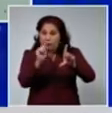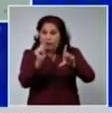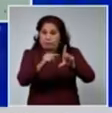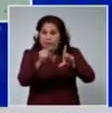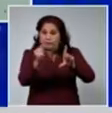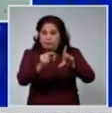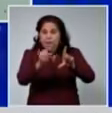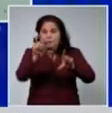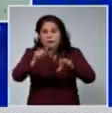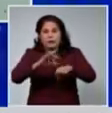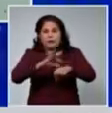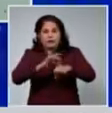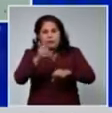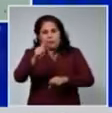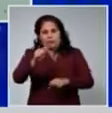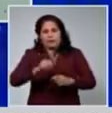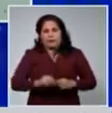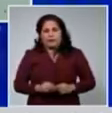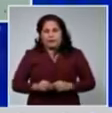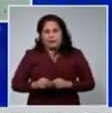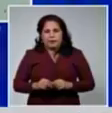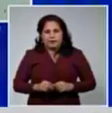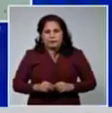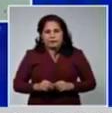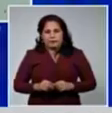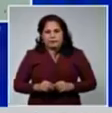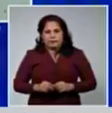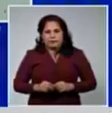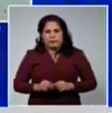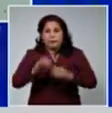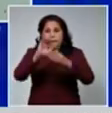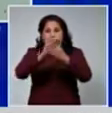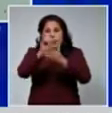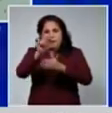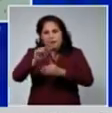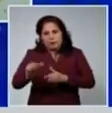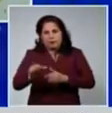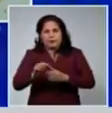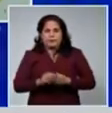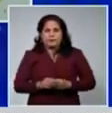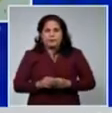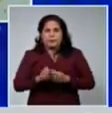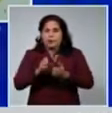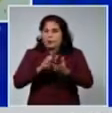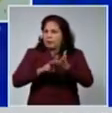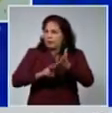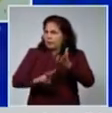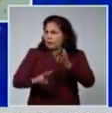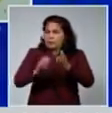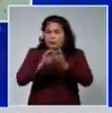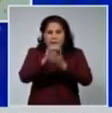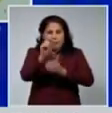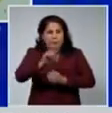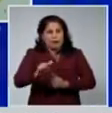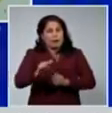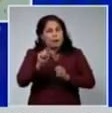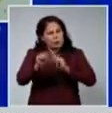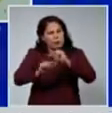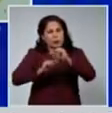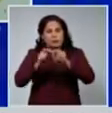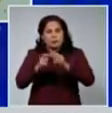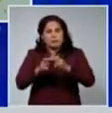10 casos del pelo en mayabeque provincia que estará un incremento